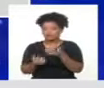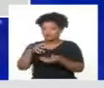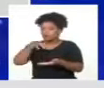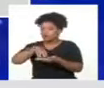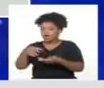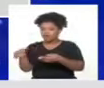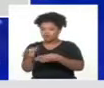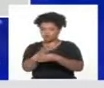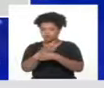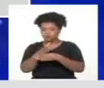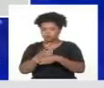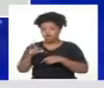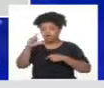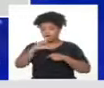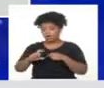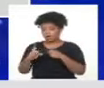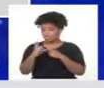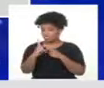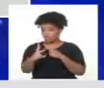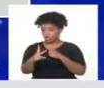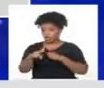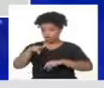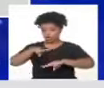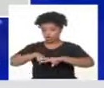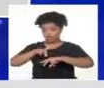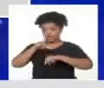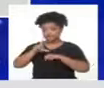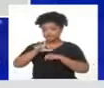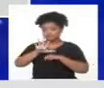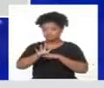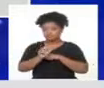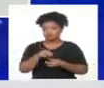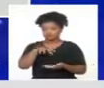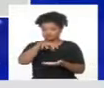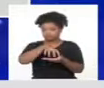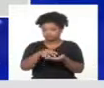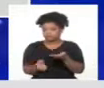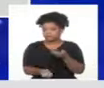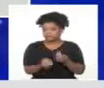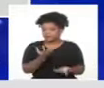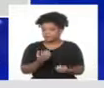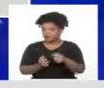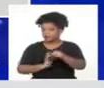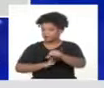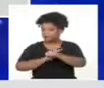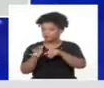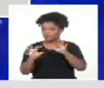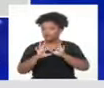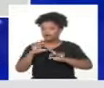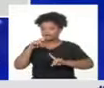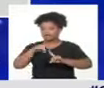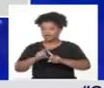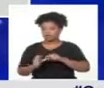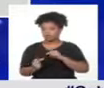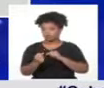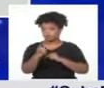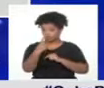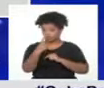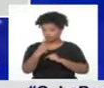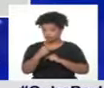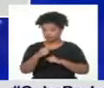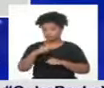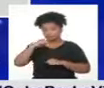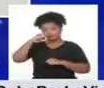con 2, Holguín 5 eventos tienen en estos momentos, Guantánamo 1, Santiago de Cuba